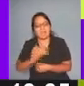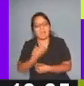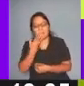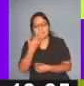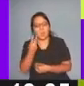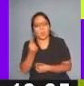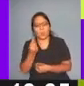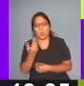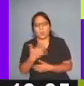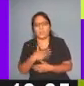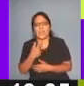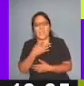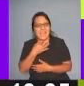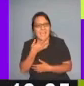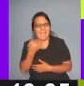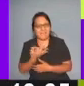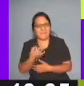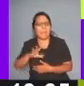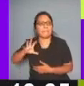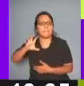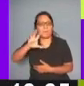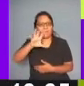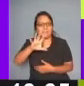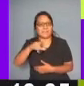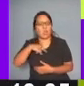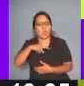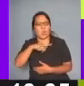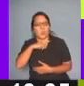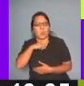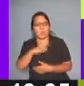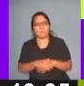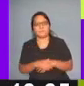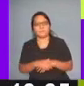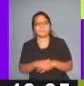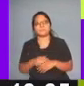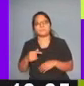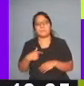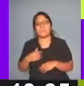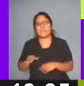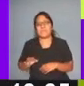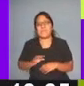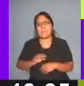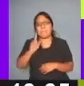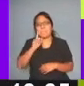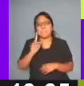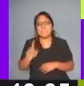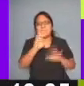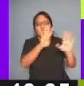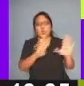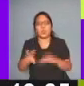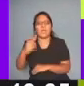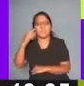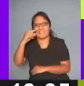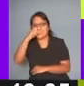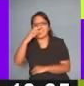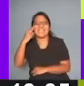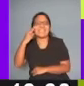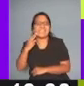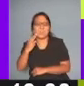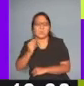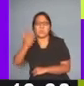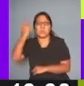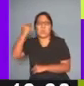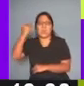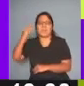Una provincia, estamos ahora Jujuy, donde yo pasé Año Nuevo en 1979. Así que desde allá nace